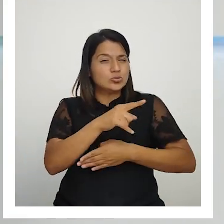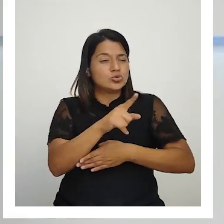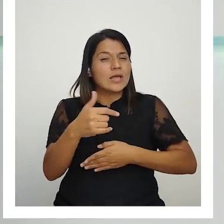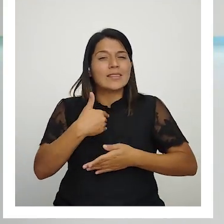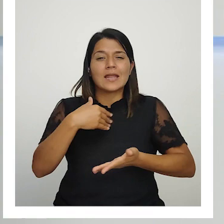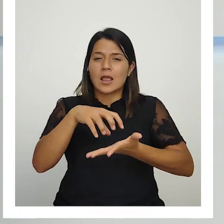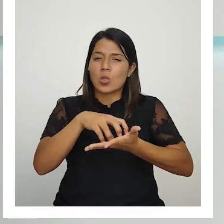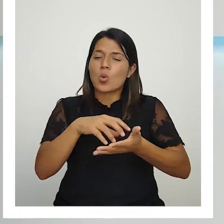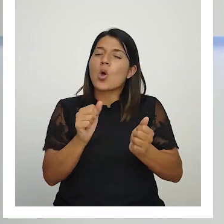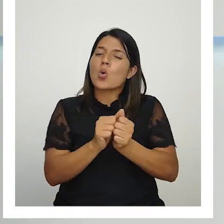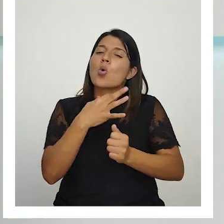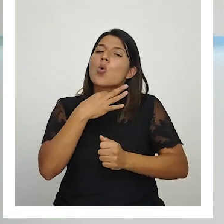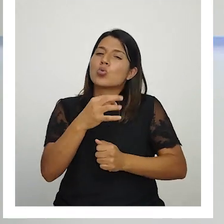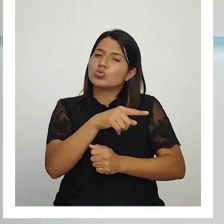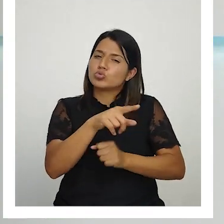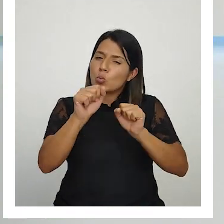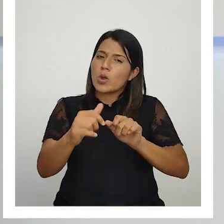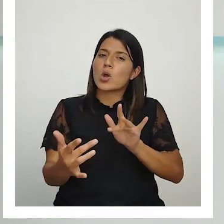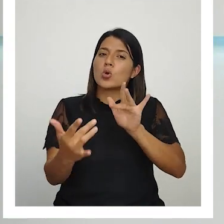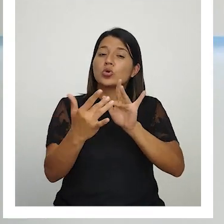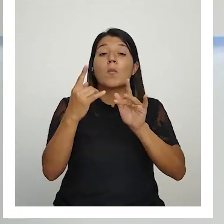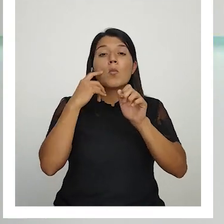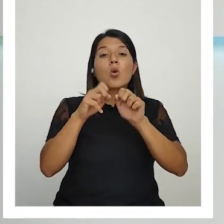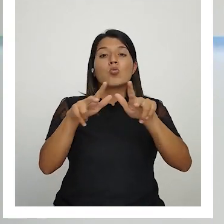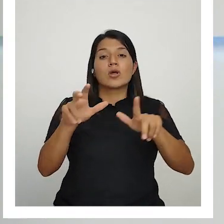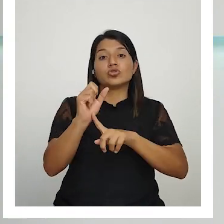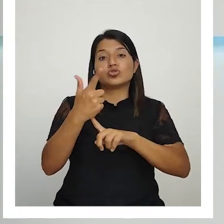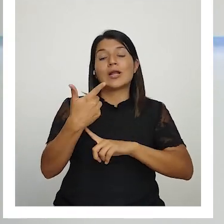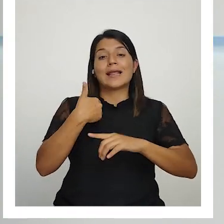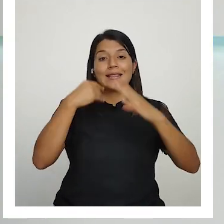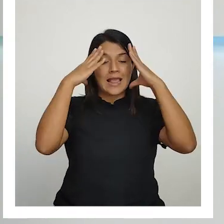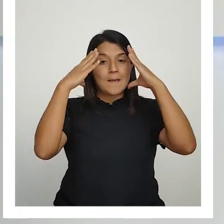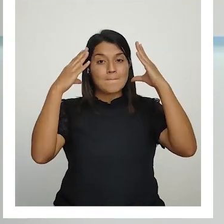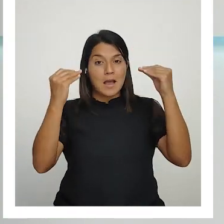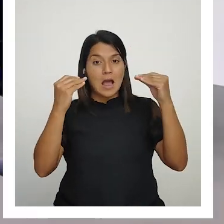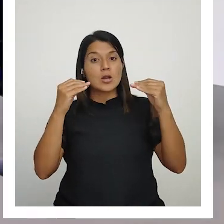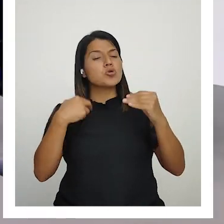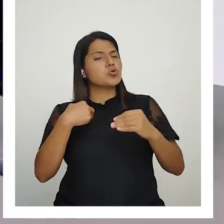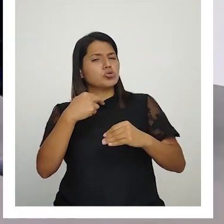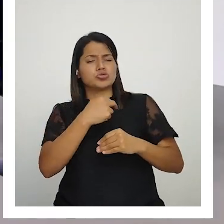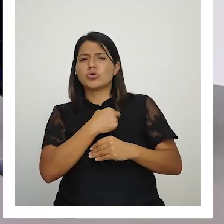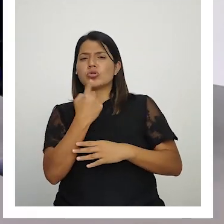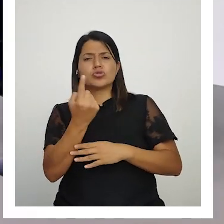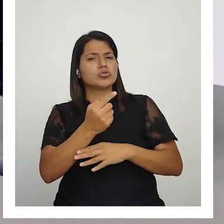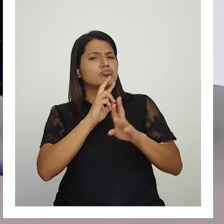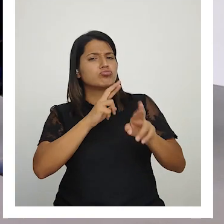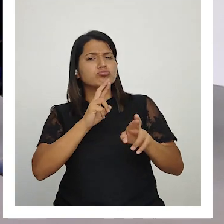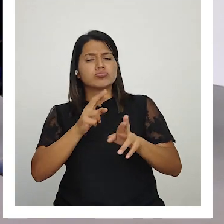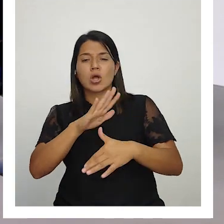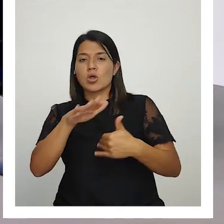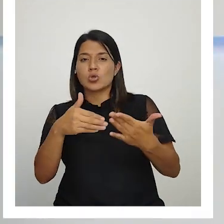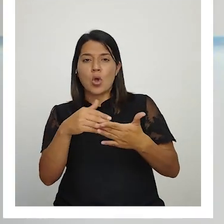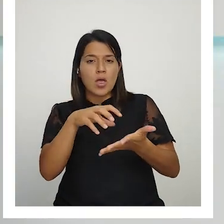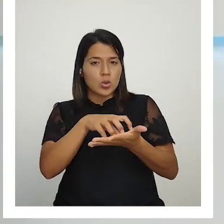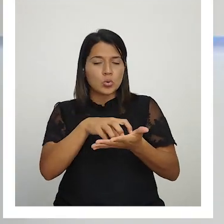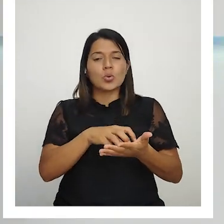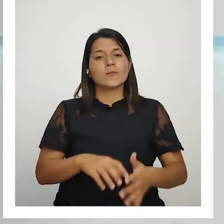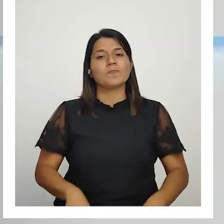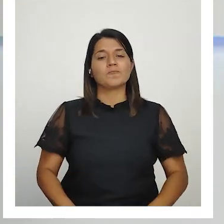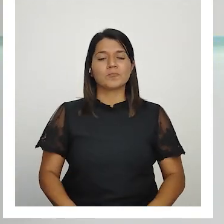personas tengan. Con muchísimo gusto nos pueden contactar a través de las redes sociales de la Embajada. Ahí vamos a estar canalizando todas esas dudas y